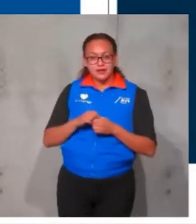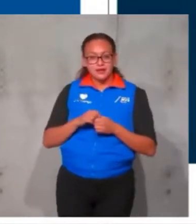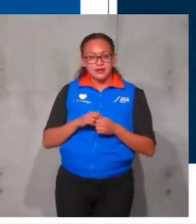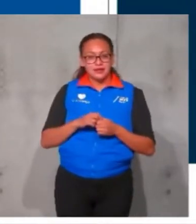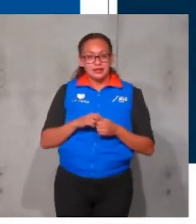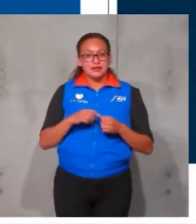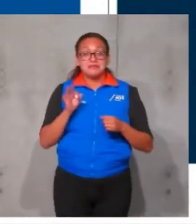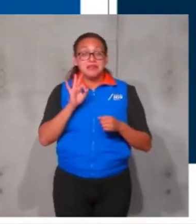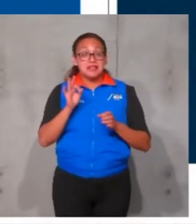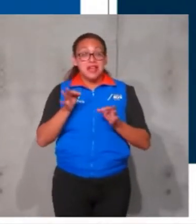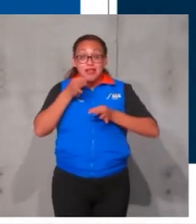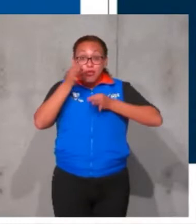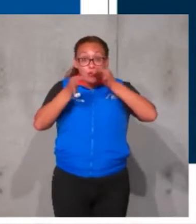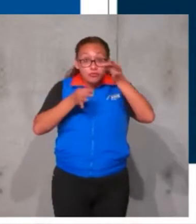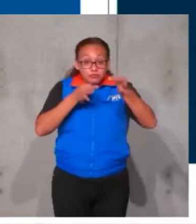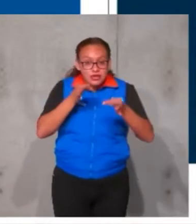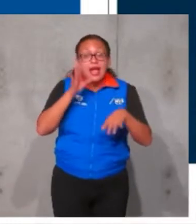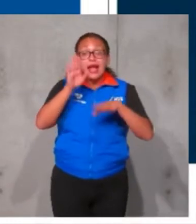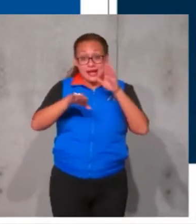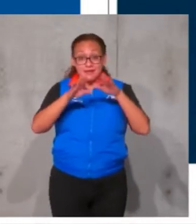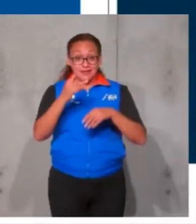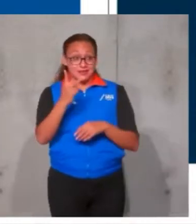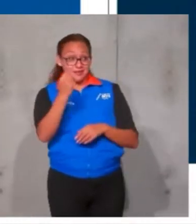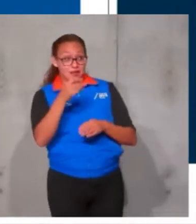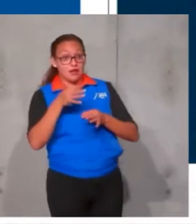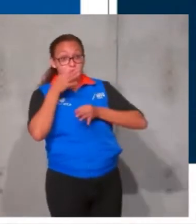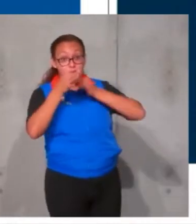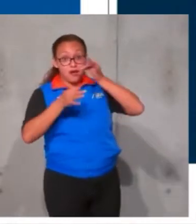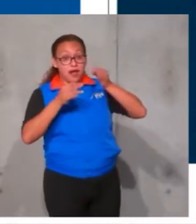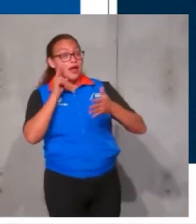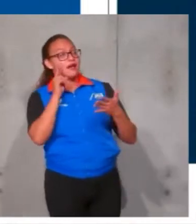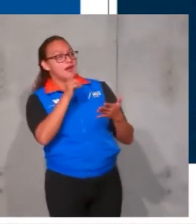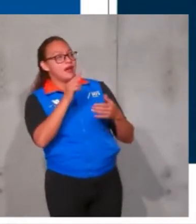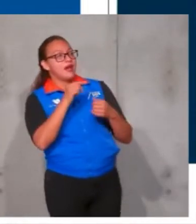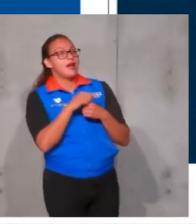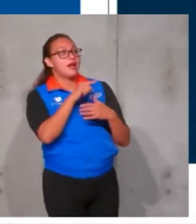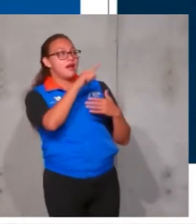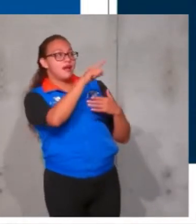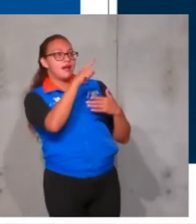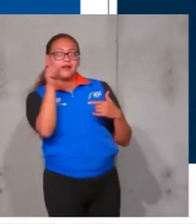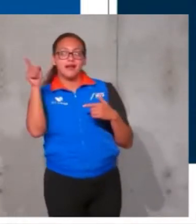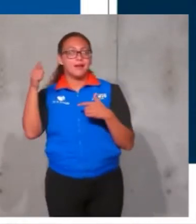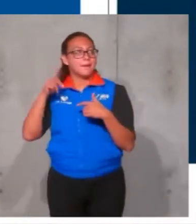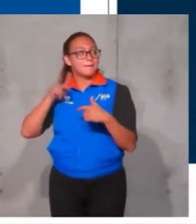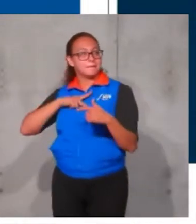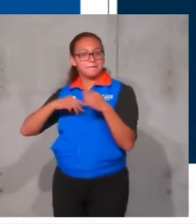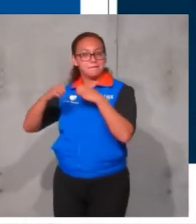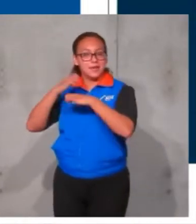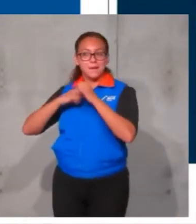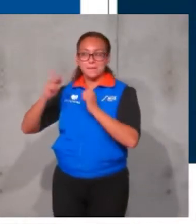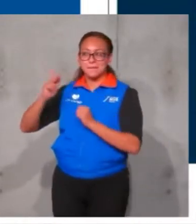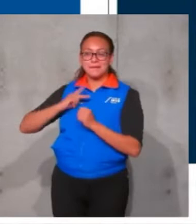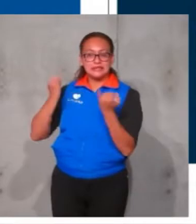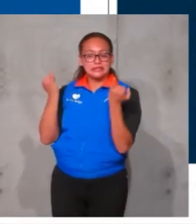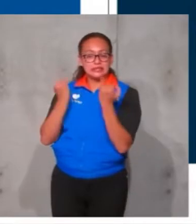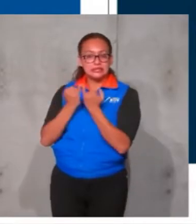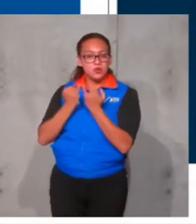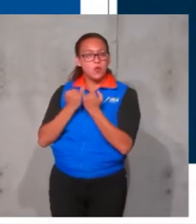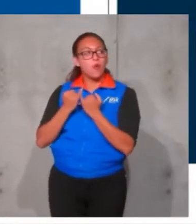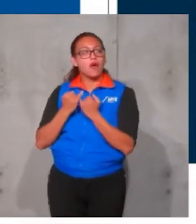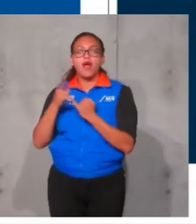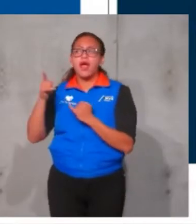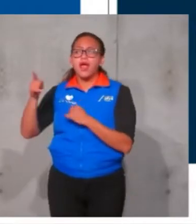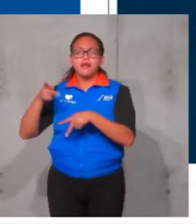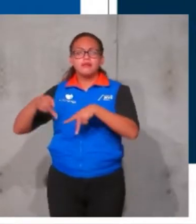en las noticias, ¿no? Porque a veces también hay algunas noticias que a veces van señalando